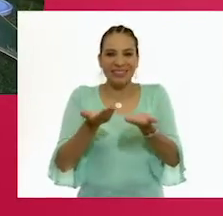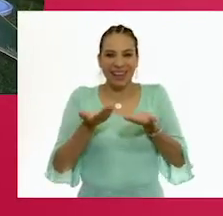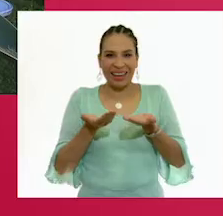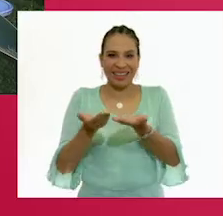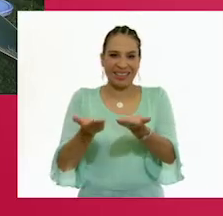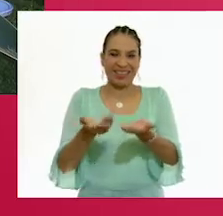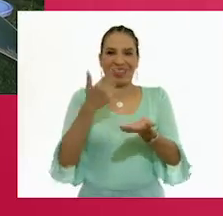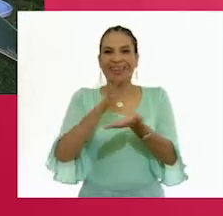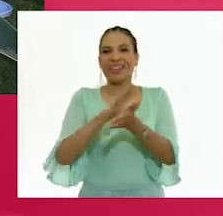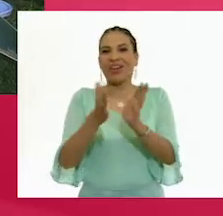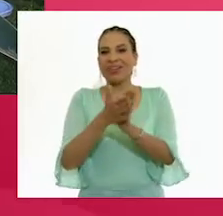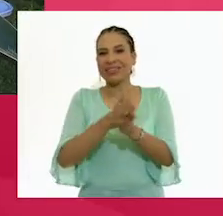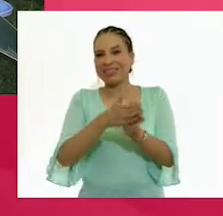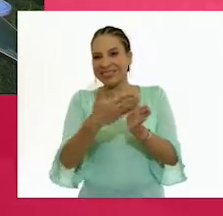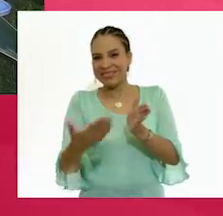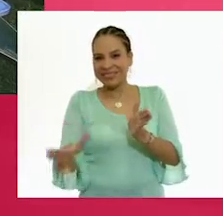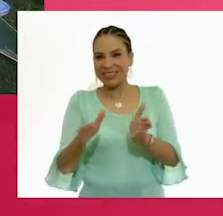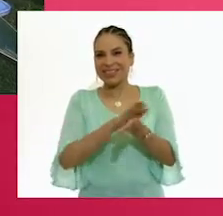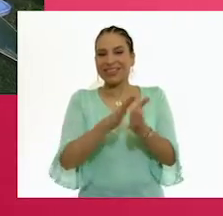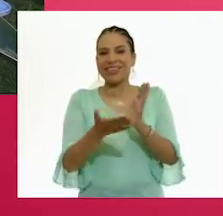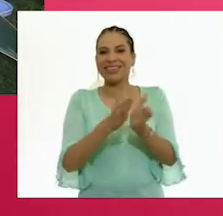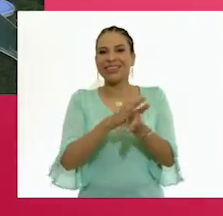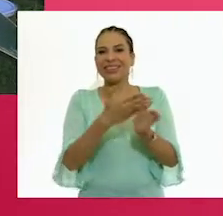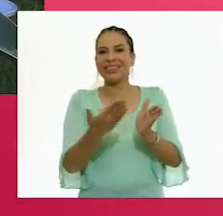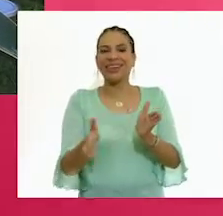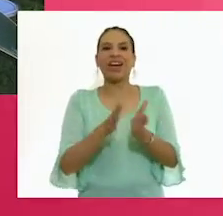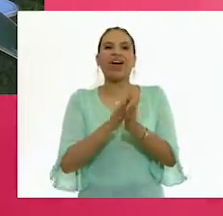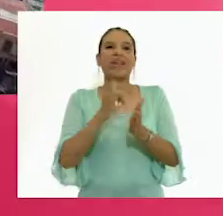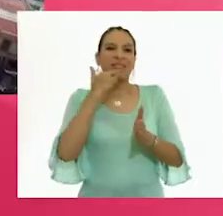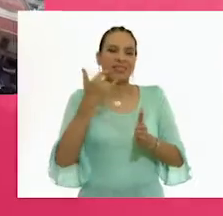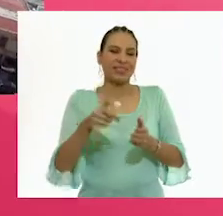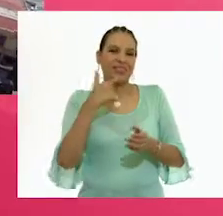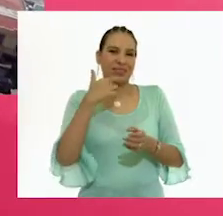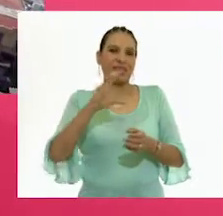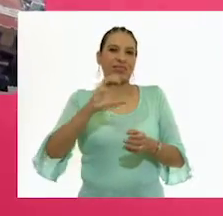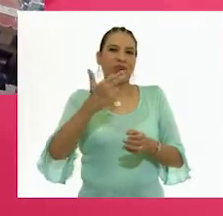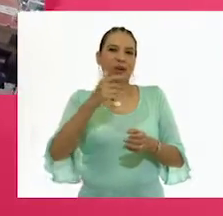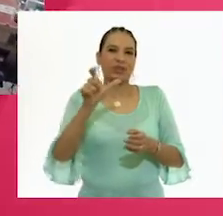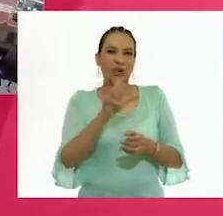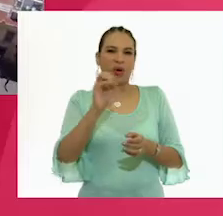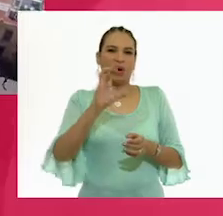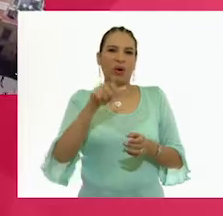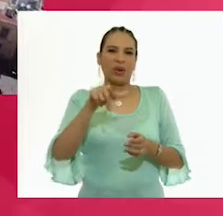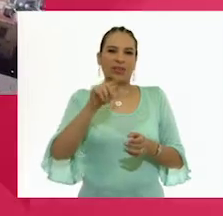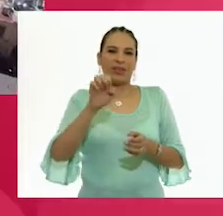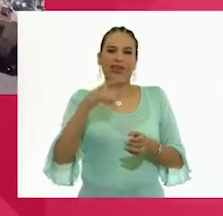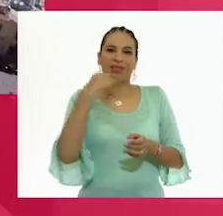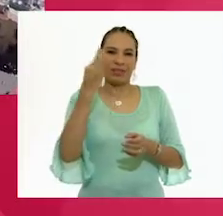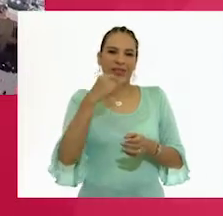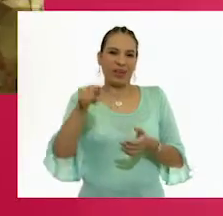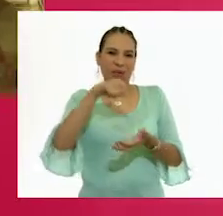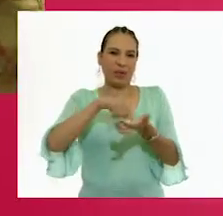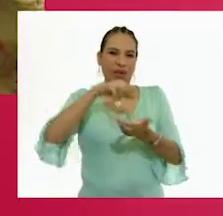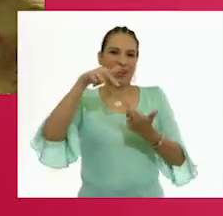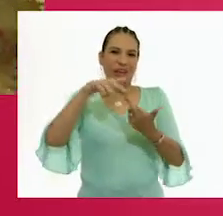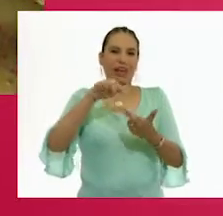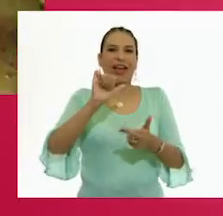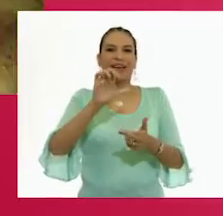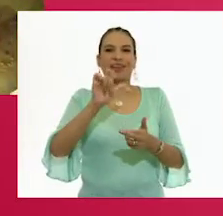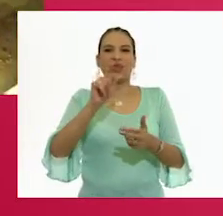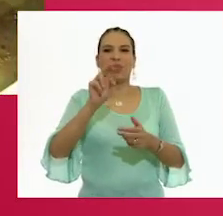unas tortillas de comal, una salsita de choconole muy rico. Es el sabor de Actopan, de esta región. Y este es